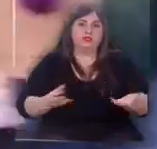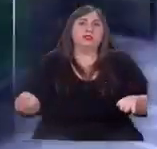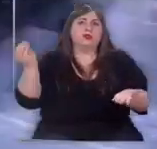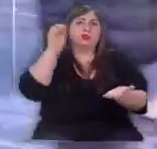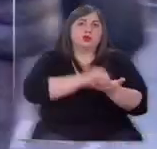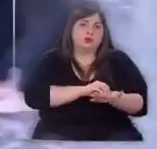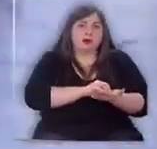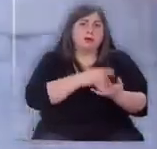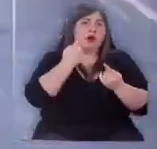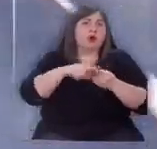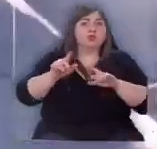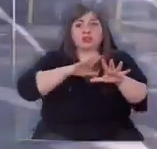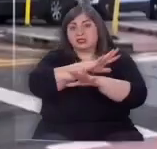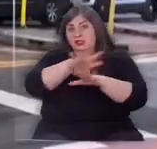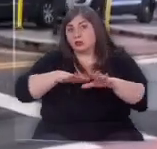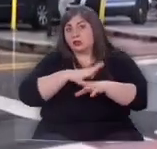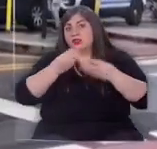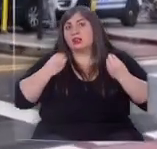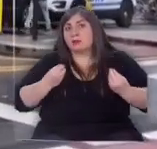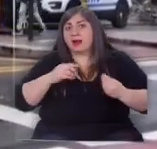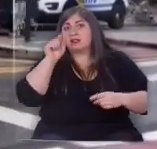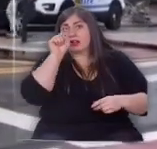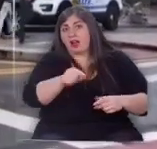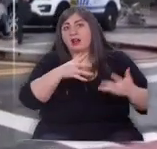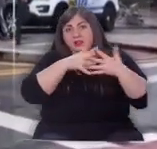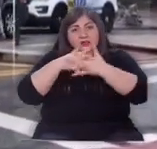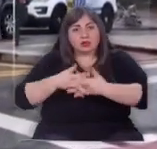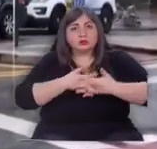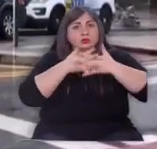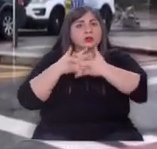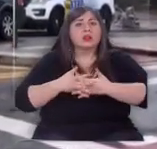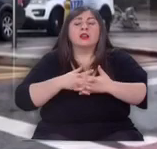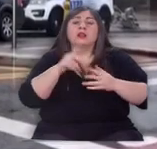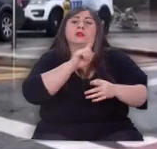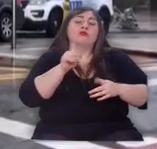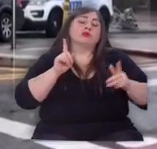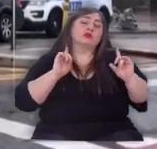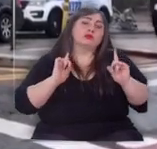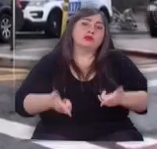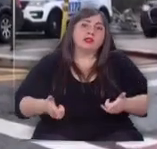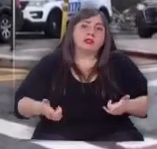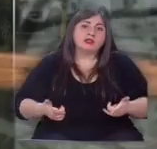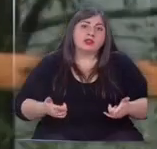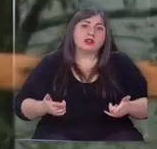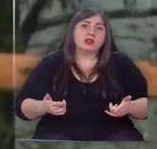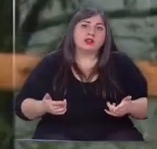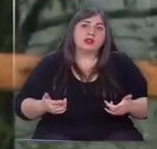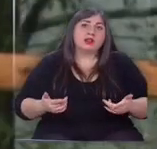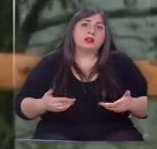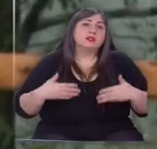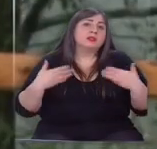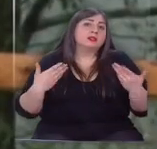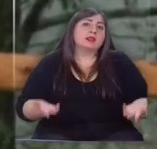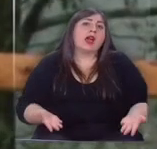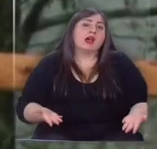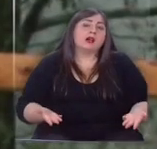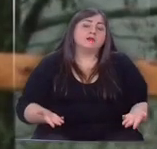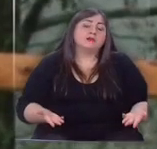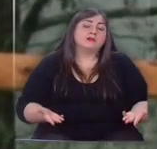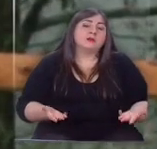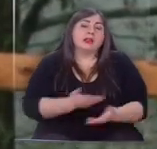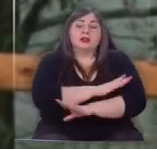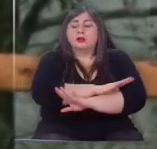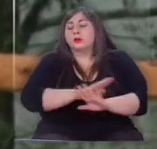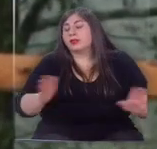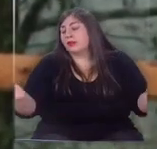Sumamos otra situación que estaba ocurriendo acá en Estados Unidos, desafortunadamente, y ya para no